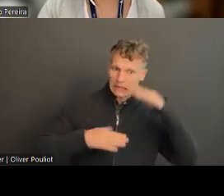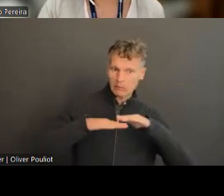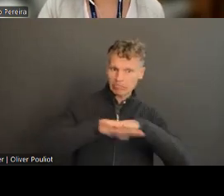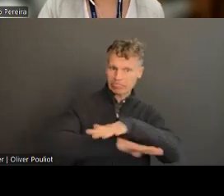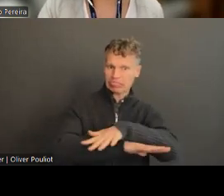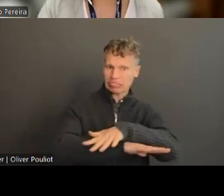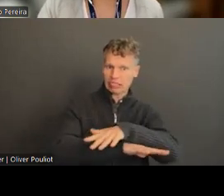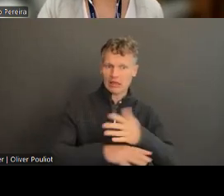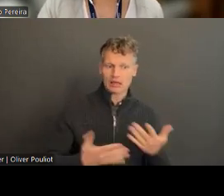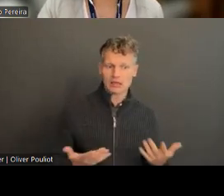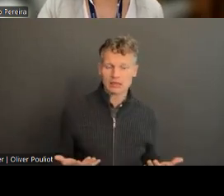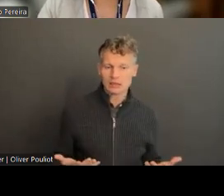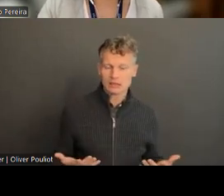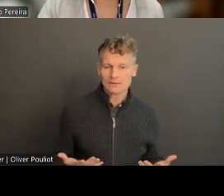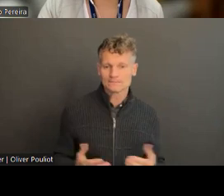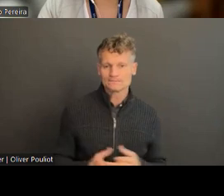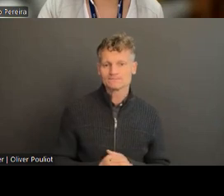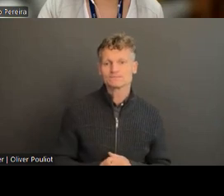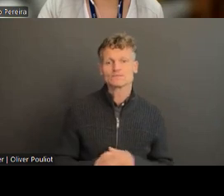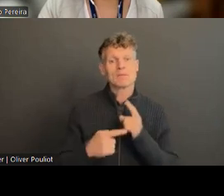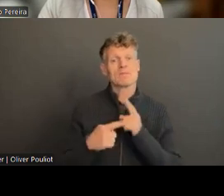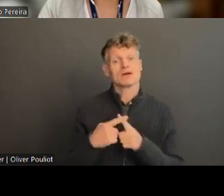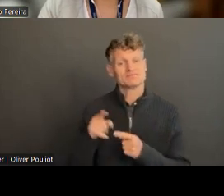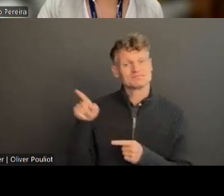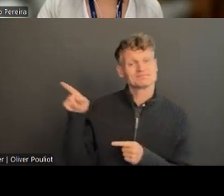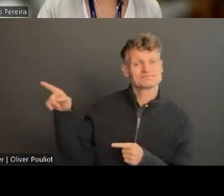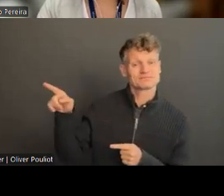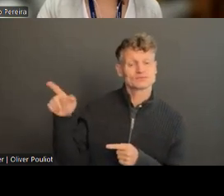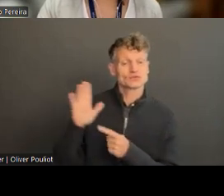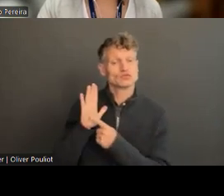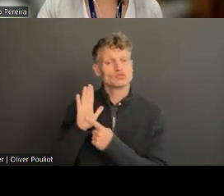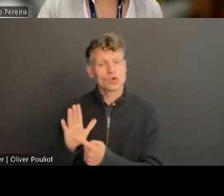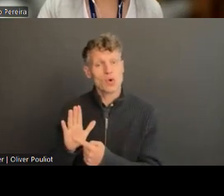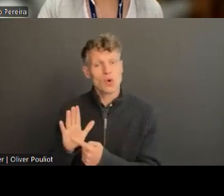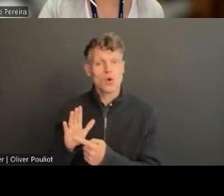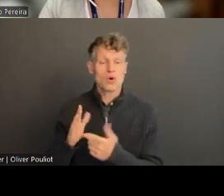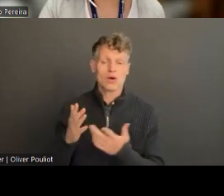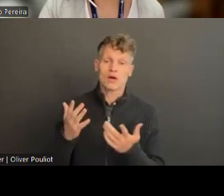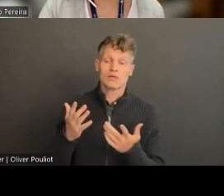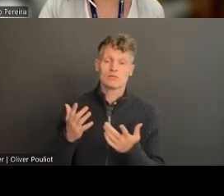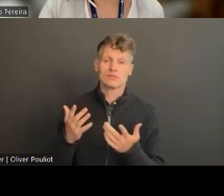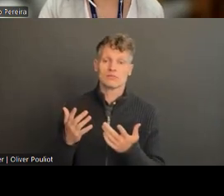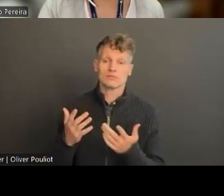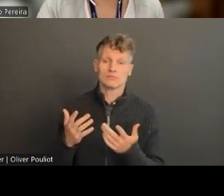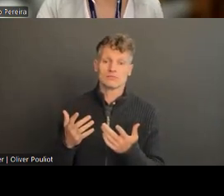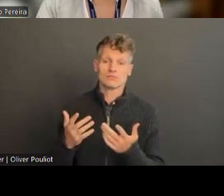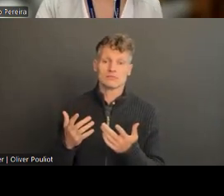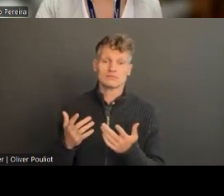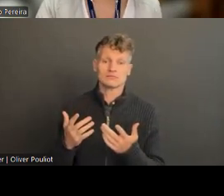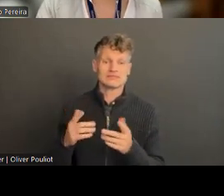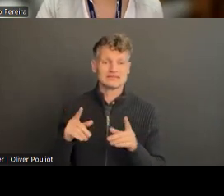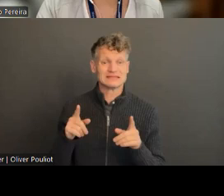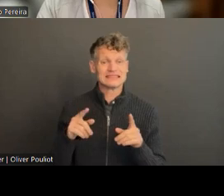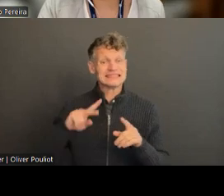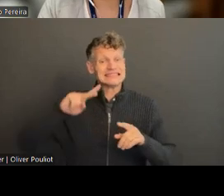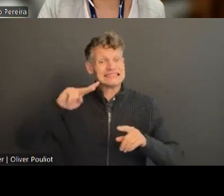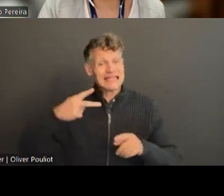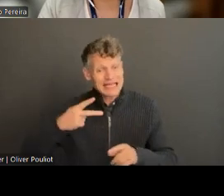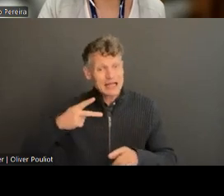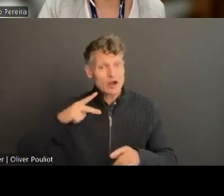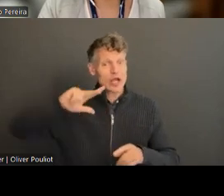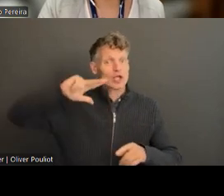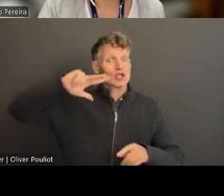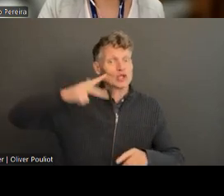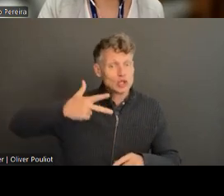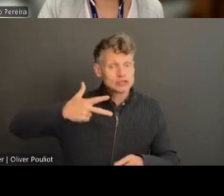tanto la posterior derivación para confirmación diagnóstica, se identifica cuáles son estas actividades que son la otorgación, ¿cierto?, el otorgamiento